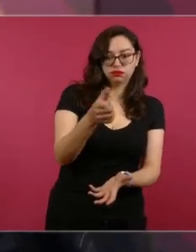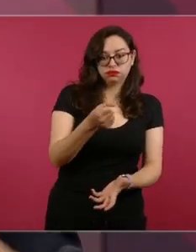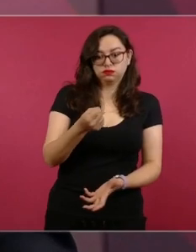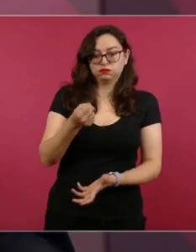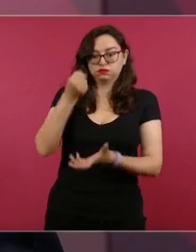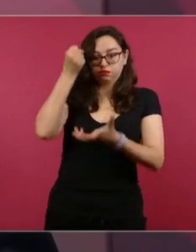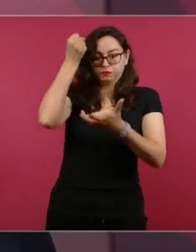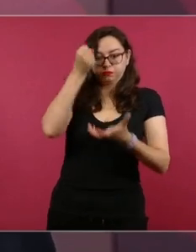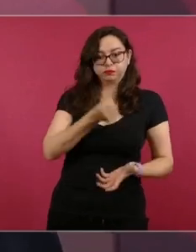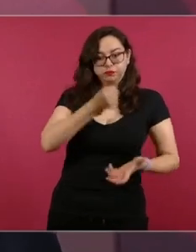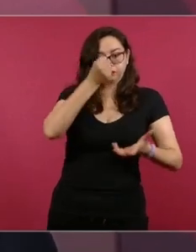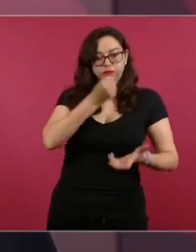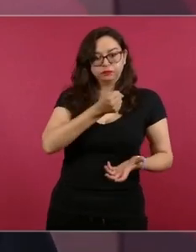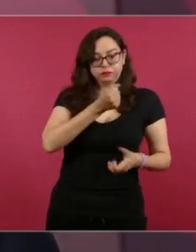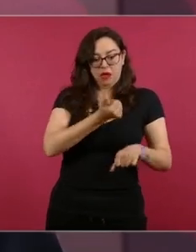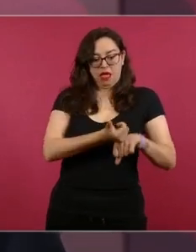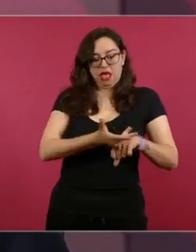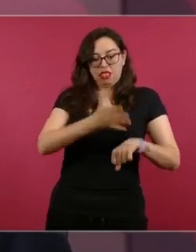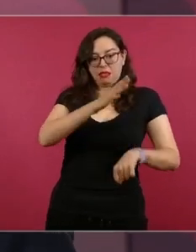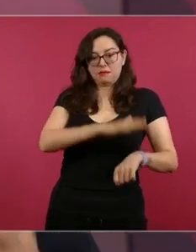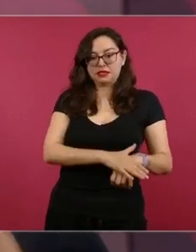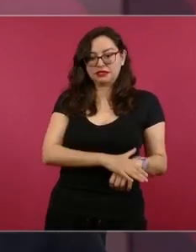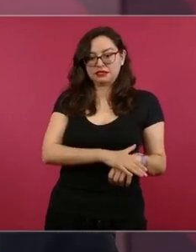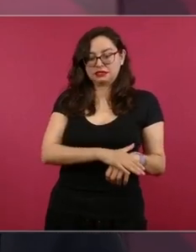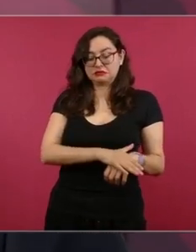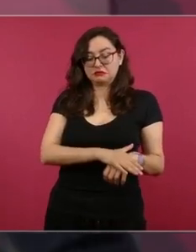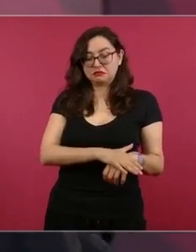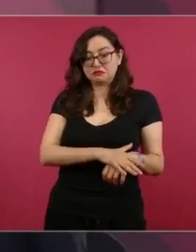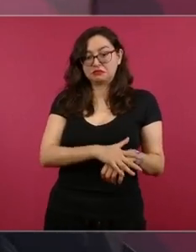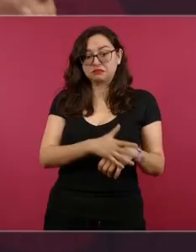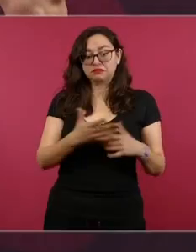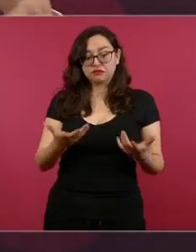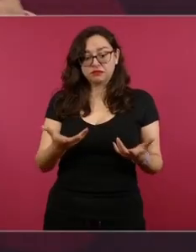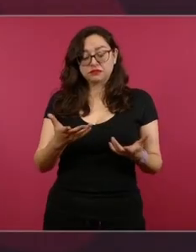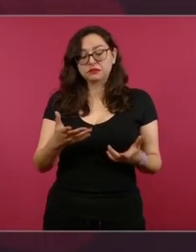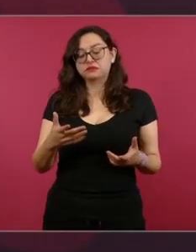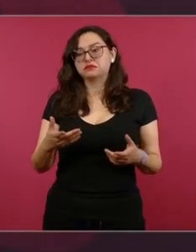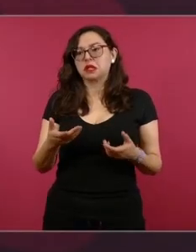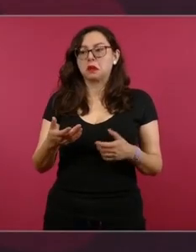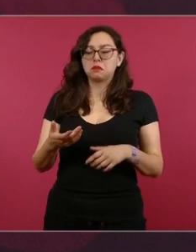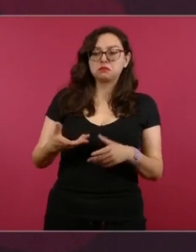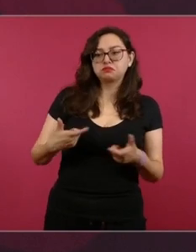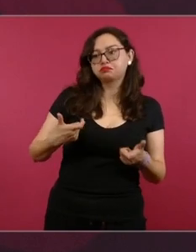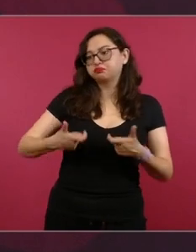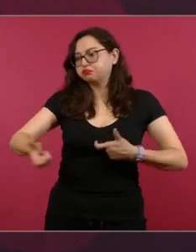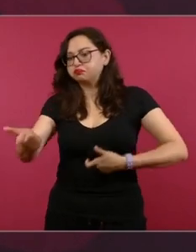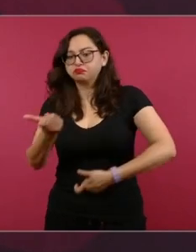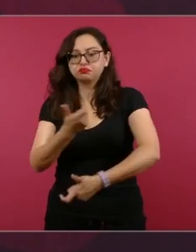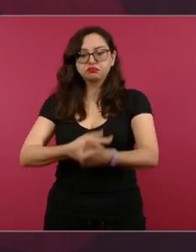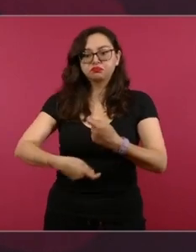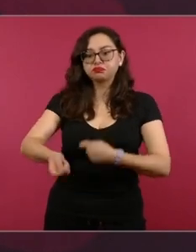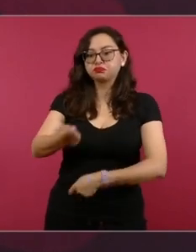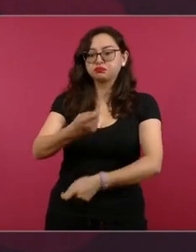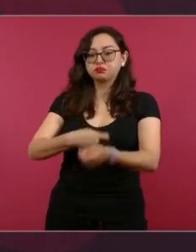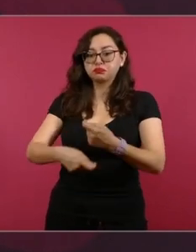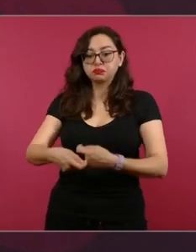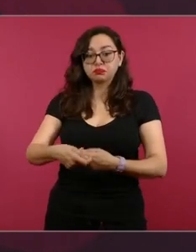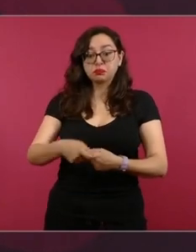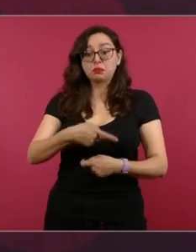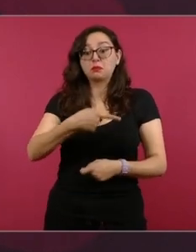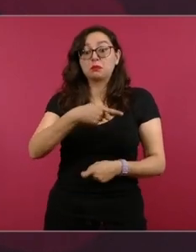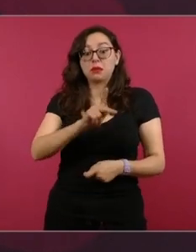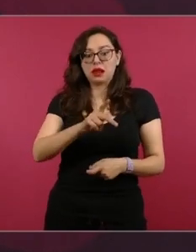todas estas pensiones y hay una cantidad de recursos no